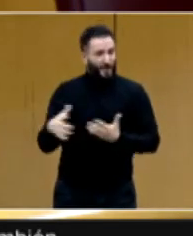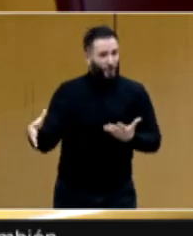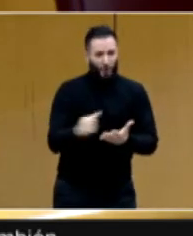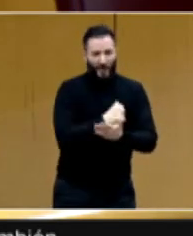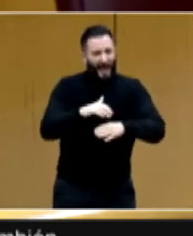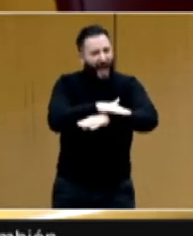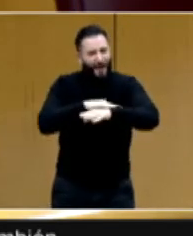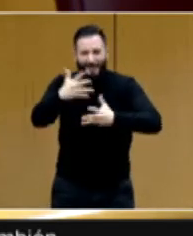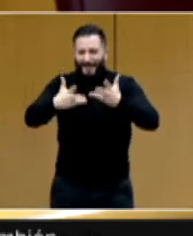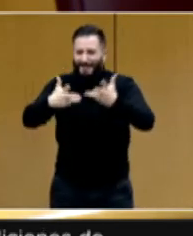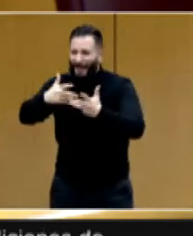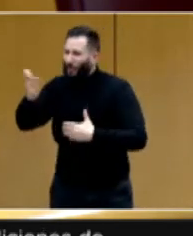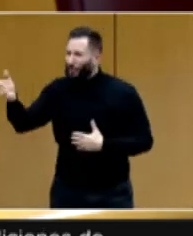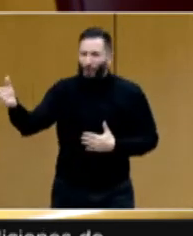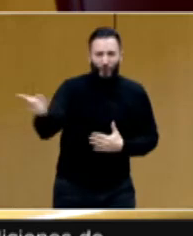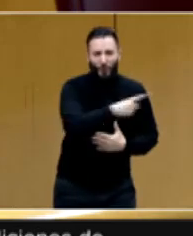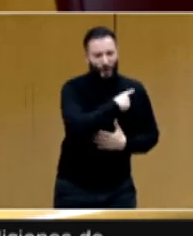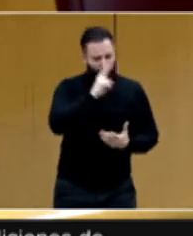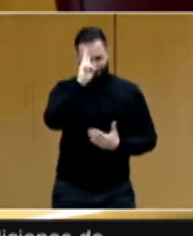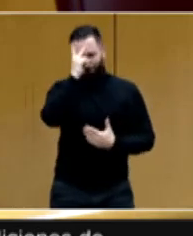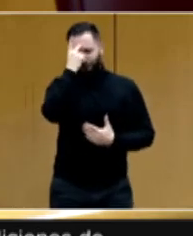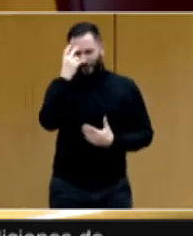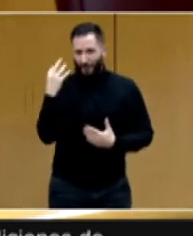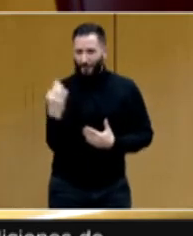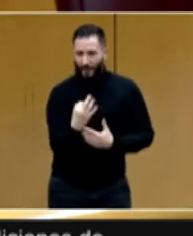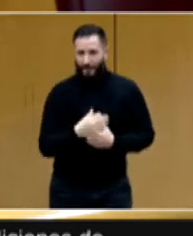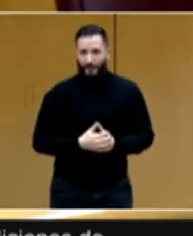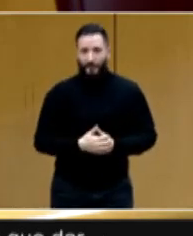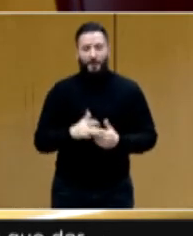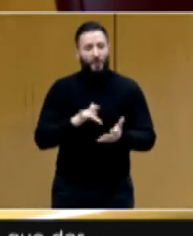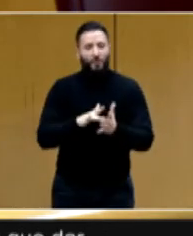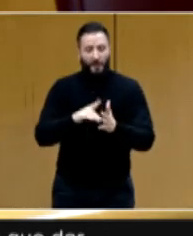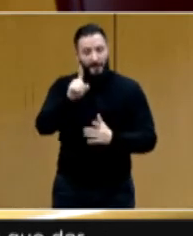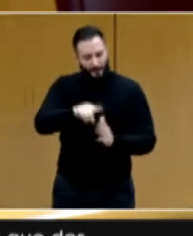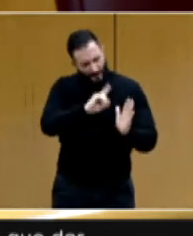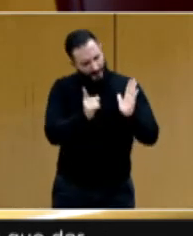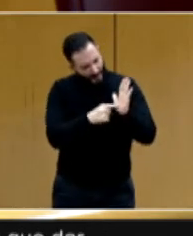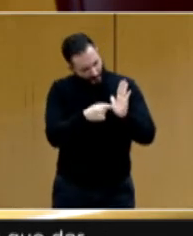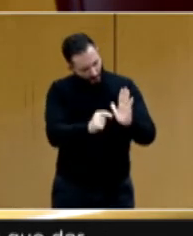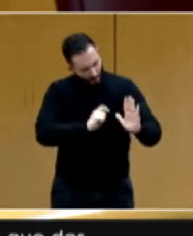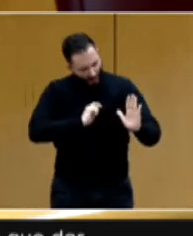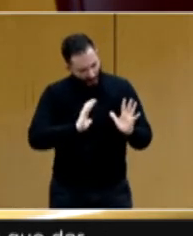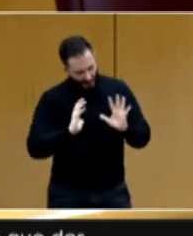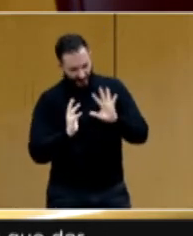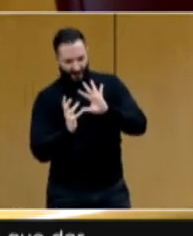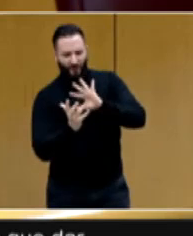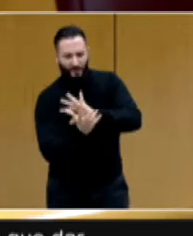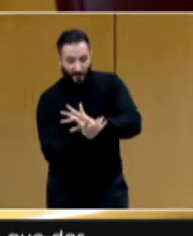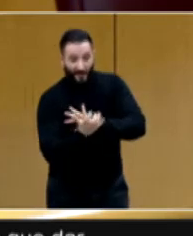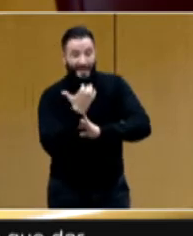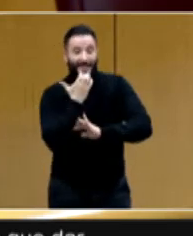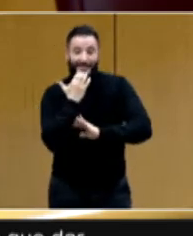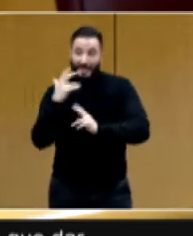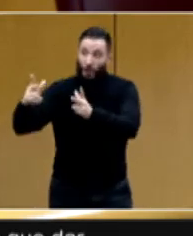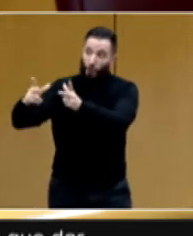administración aquí Se ha producido una transformación legal sin que esa transformación social